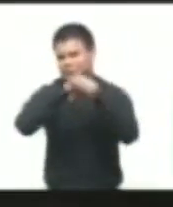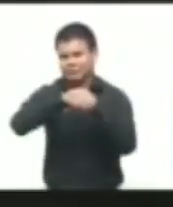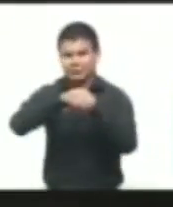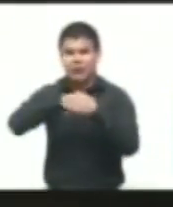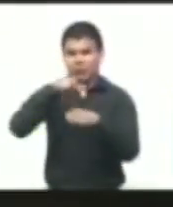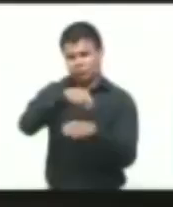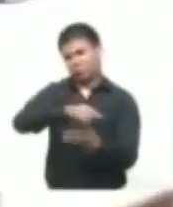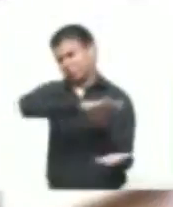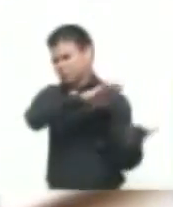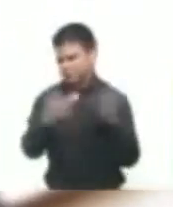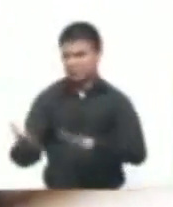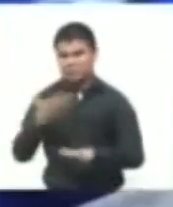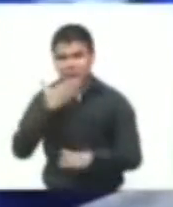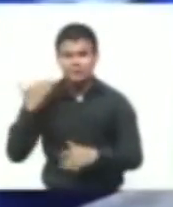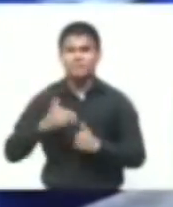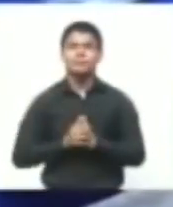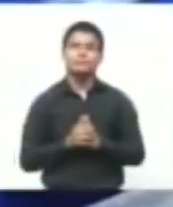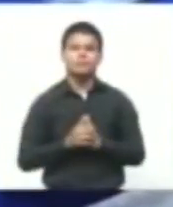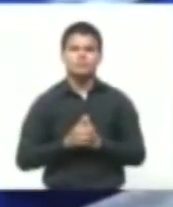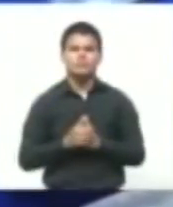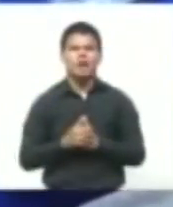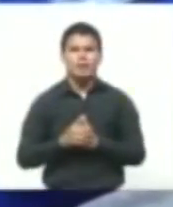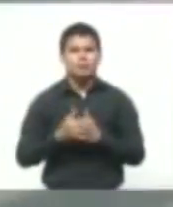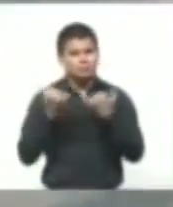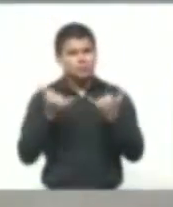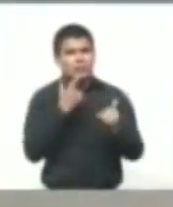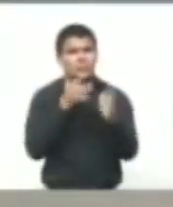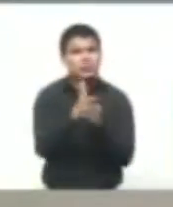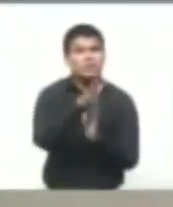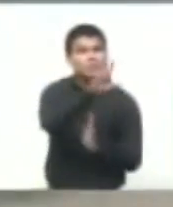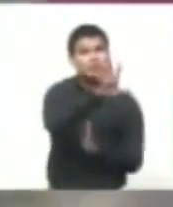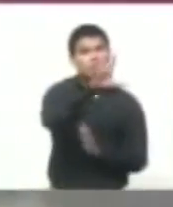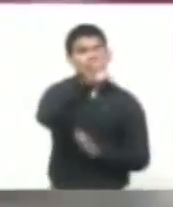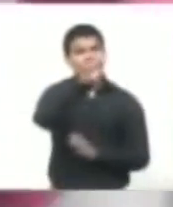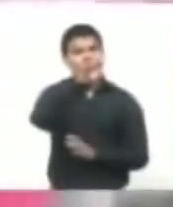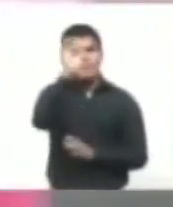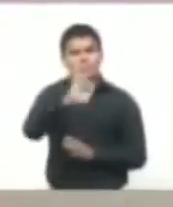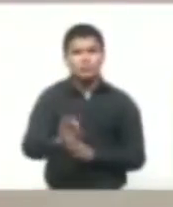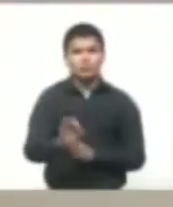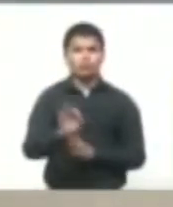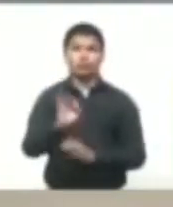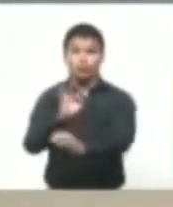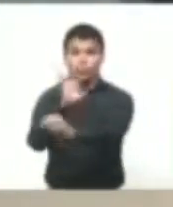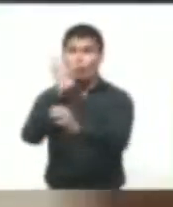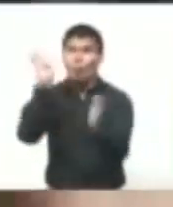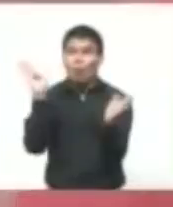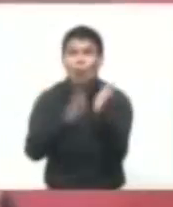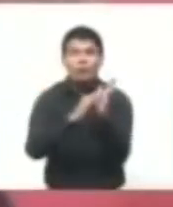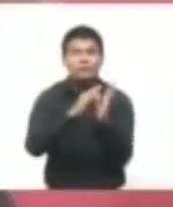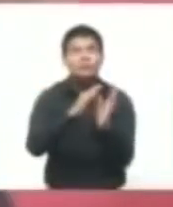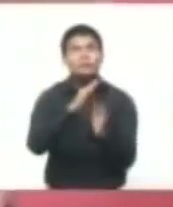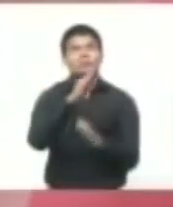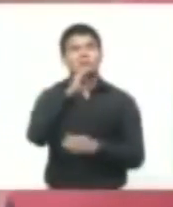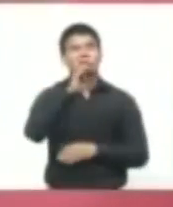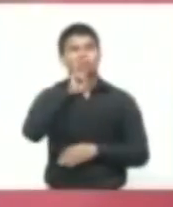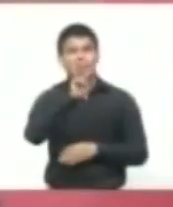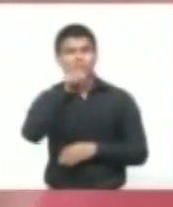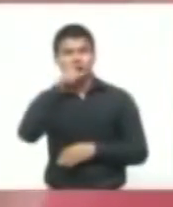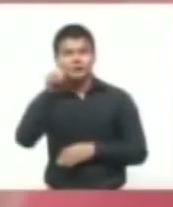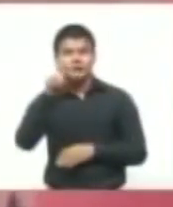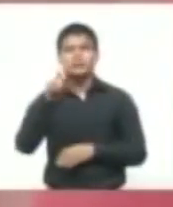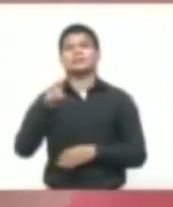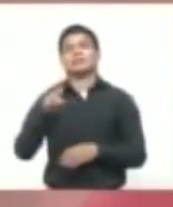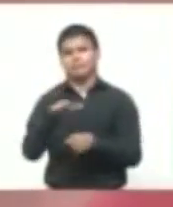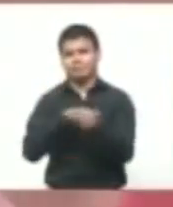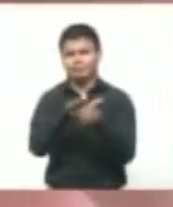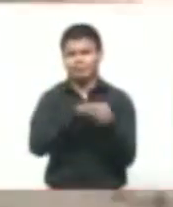datos arrojados sobre el acceso a menores por engaño está el 59% con 4.366 casos, amenaza y chantaje 21%